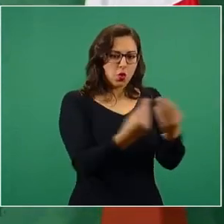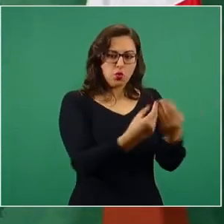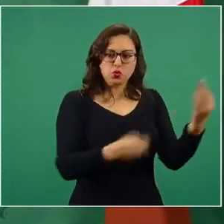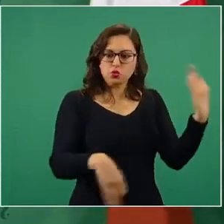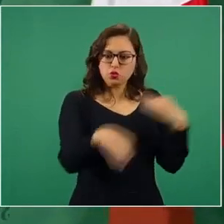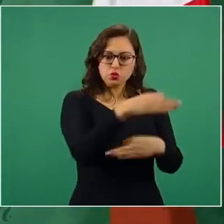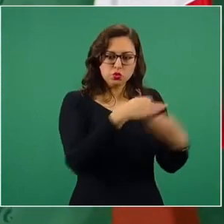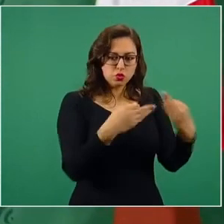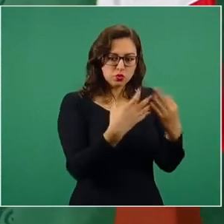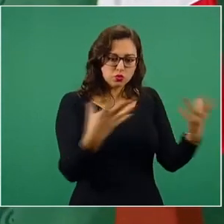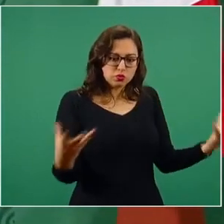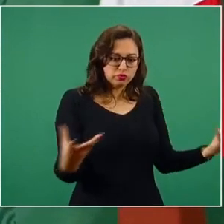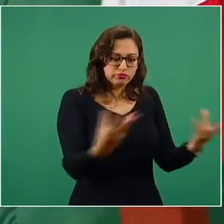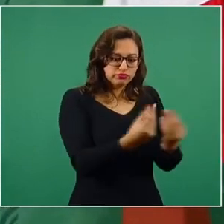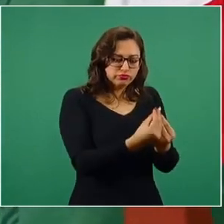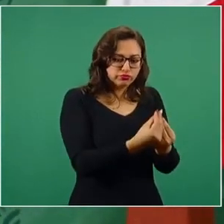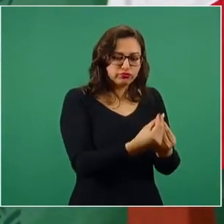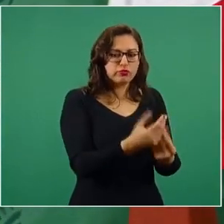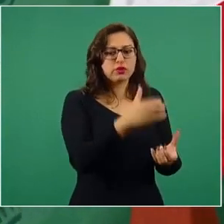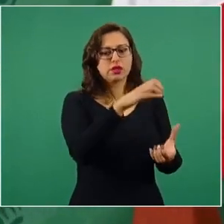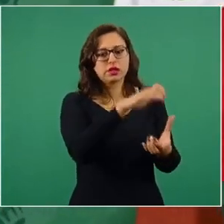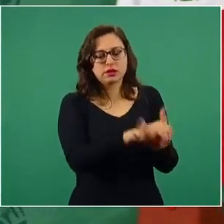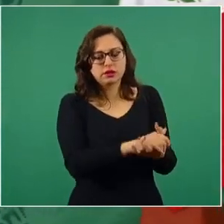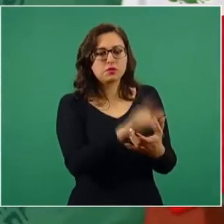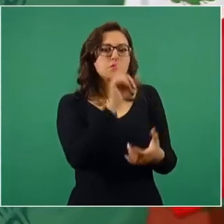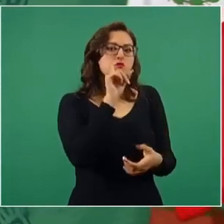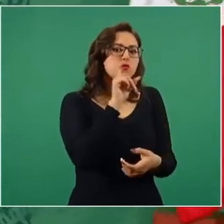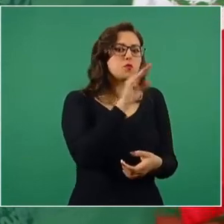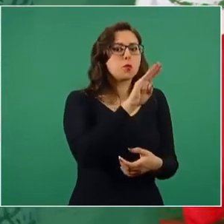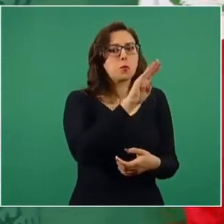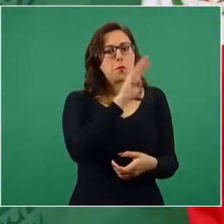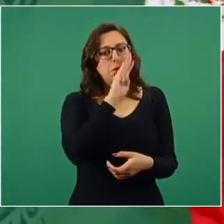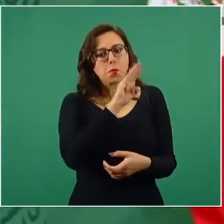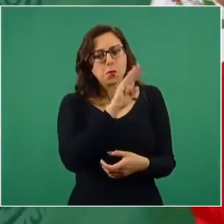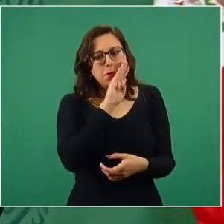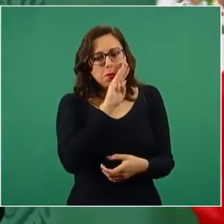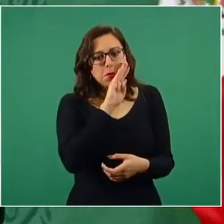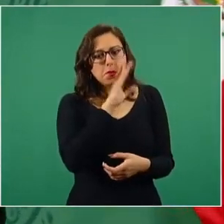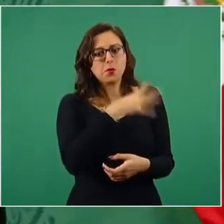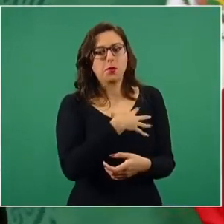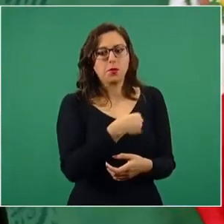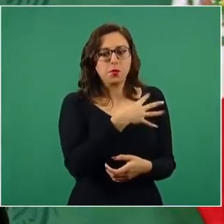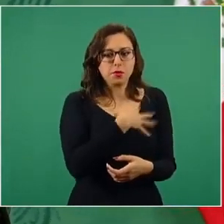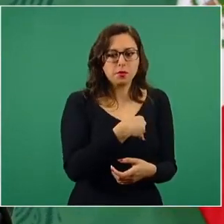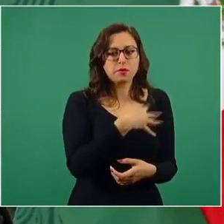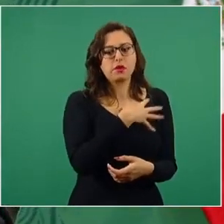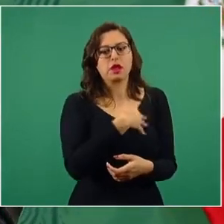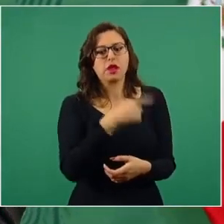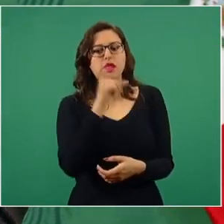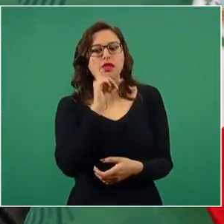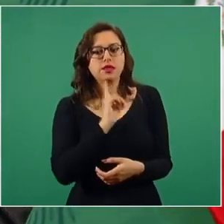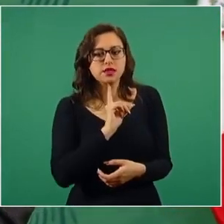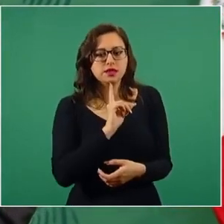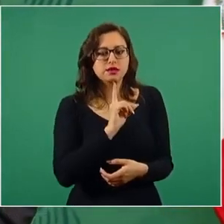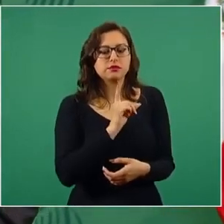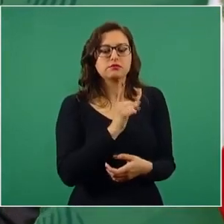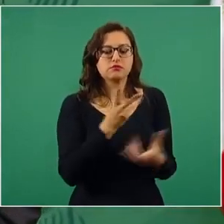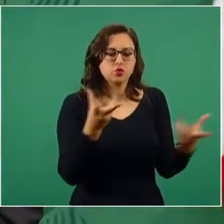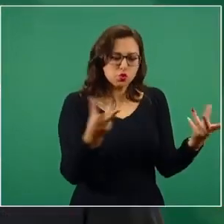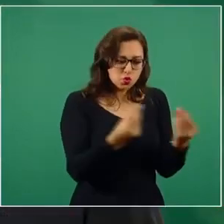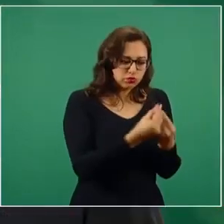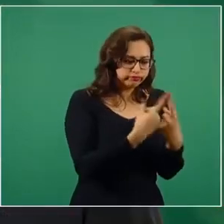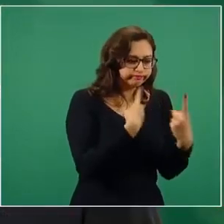los familiares, esposas, mamás, hijos, hijas,